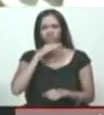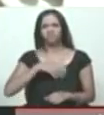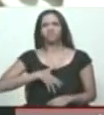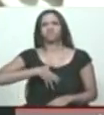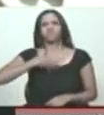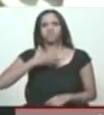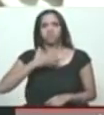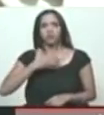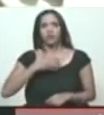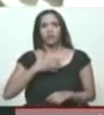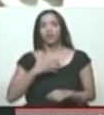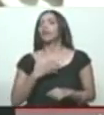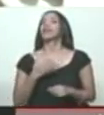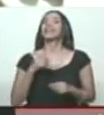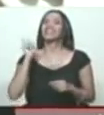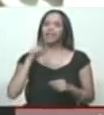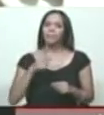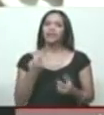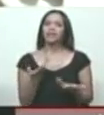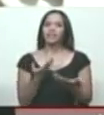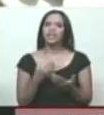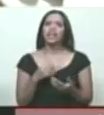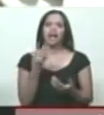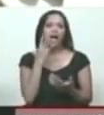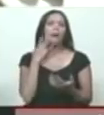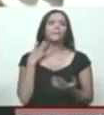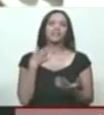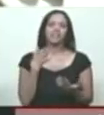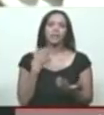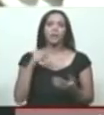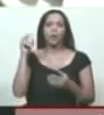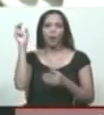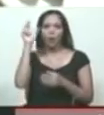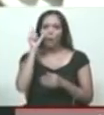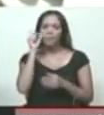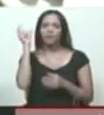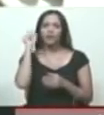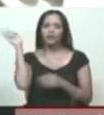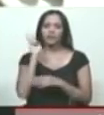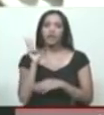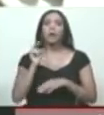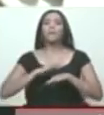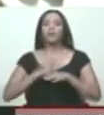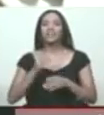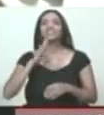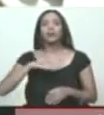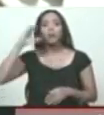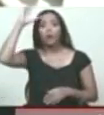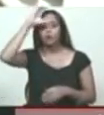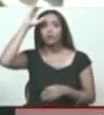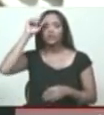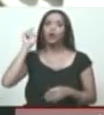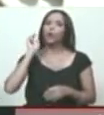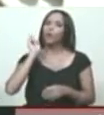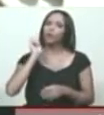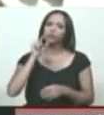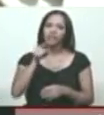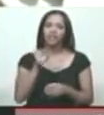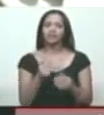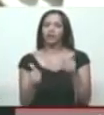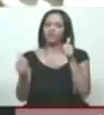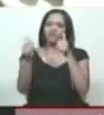solo la entendemos, sino que la apreciamos los venezolanos. Y los venezolanos lo aprecian porque están conscientes que usted ha estado al frente de este